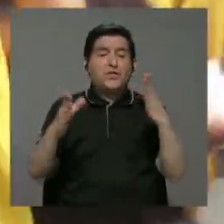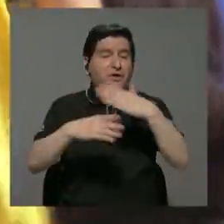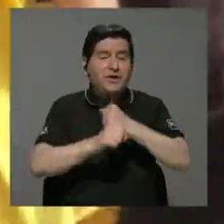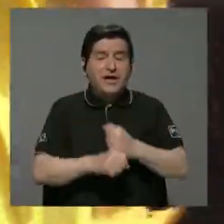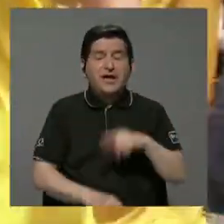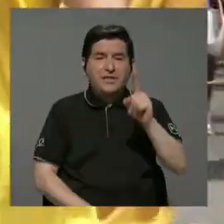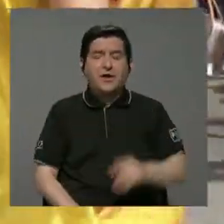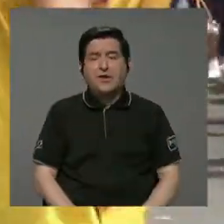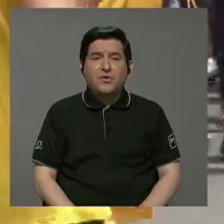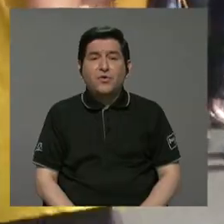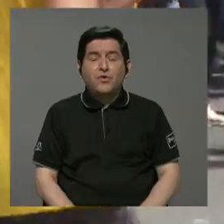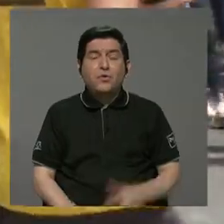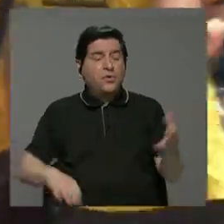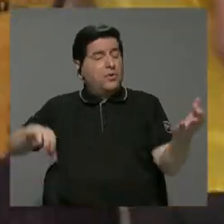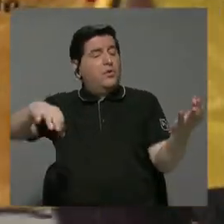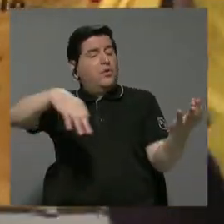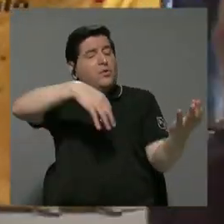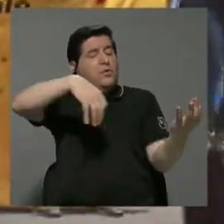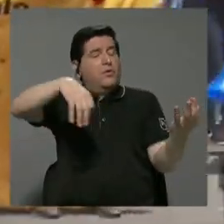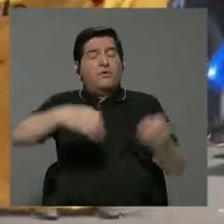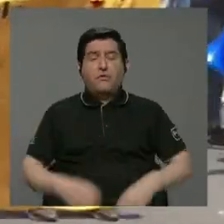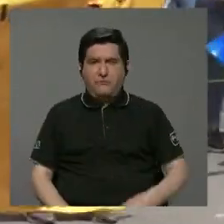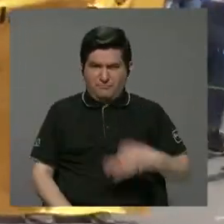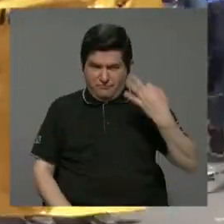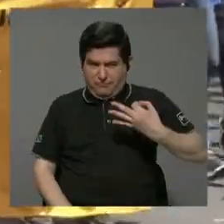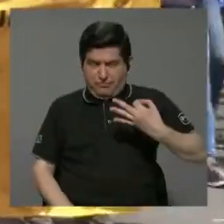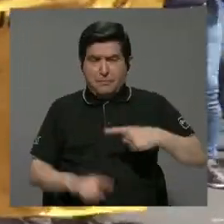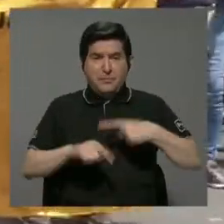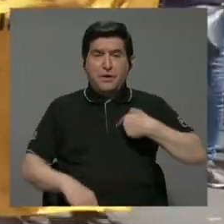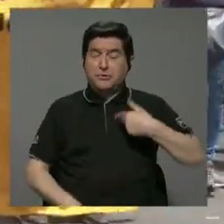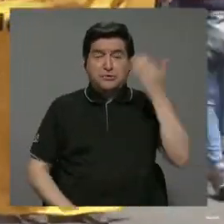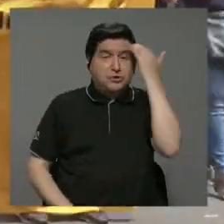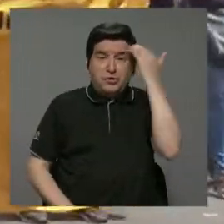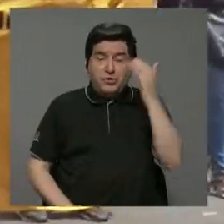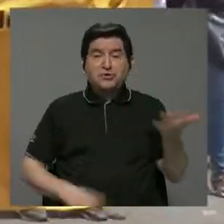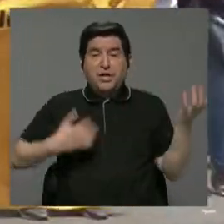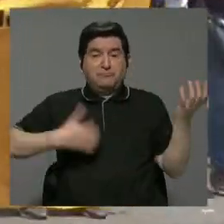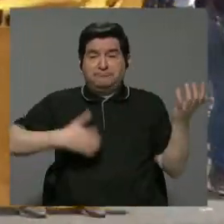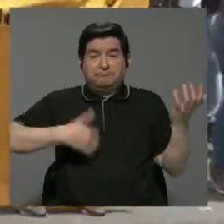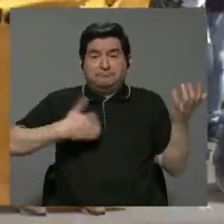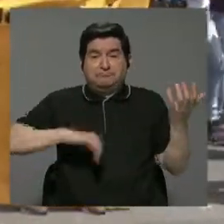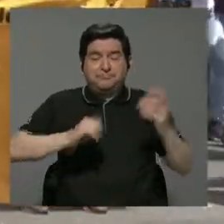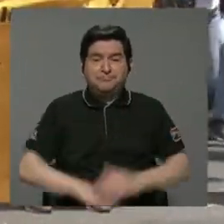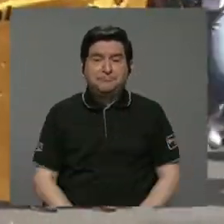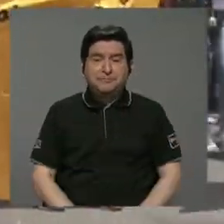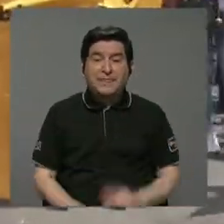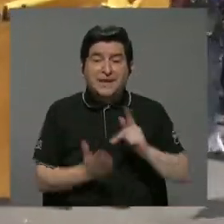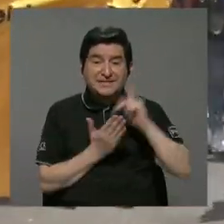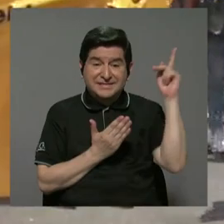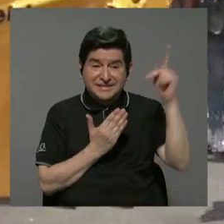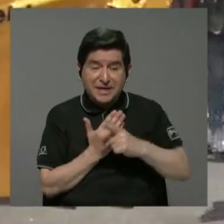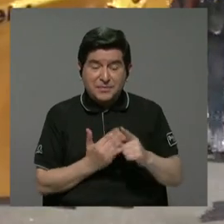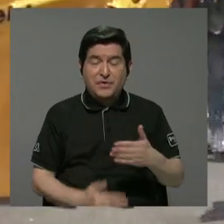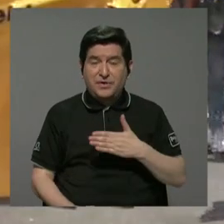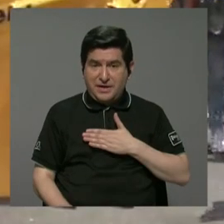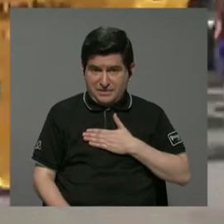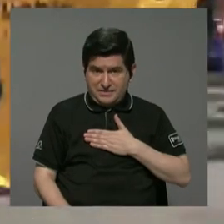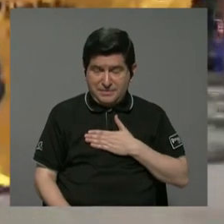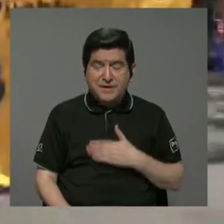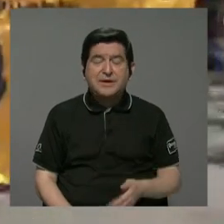un Stradivarius si yo no sé tocar ni una guitarra. Pues sí, entonces, si el programa, que me consta,